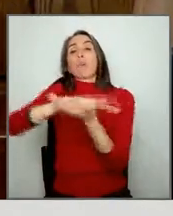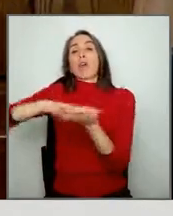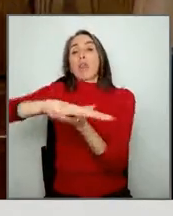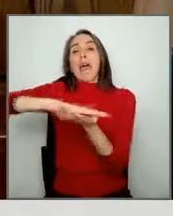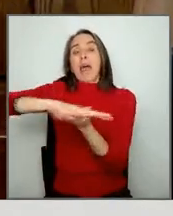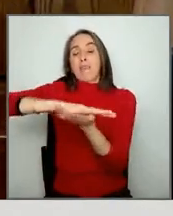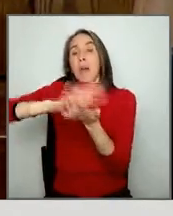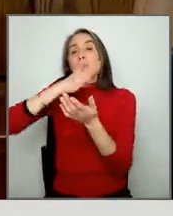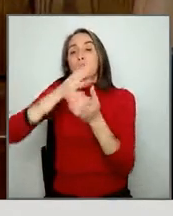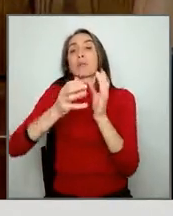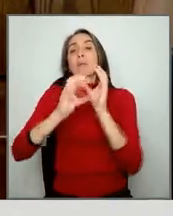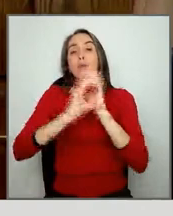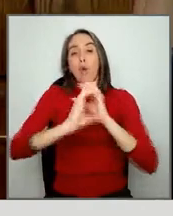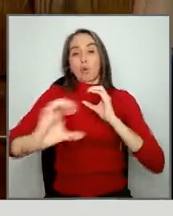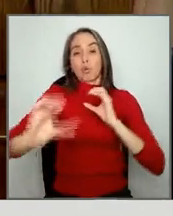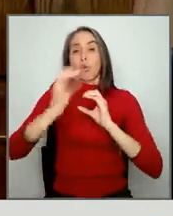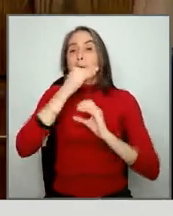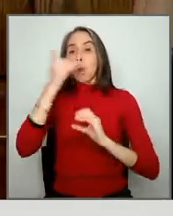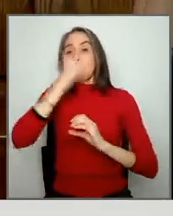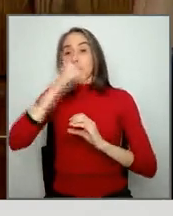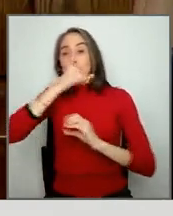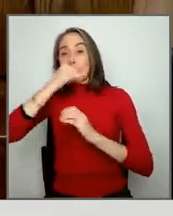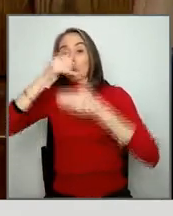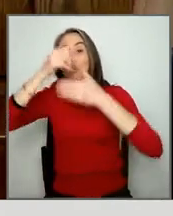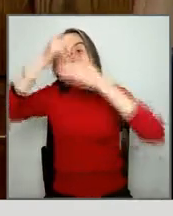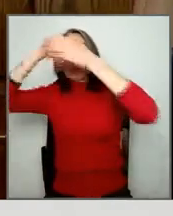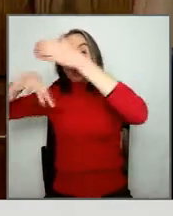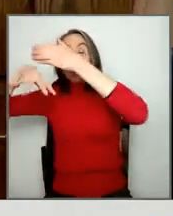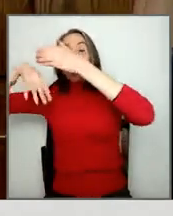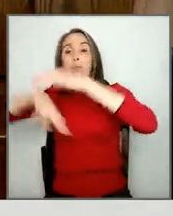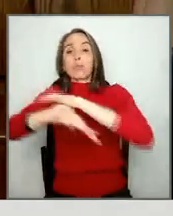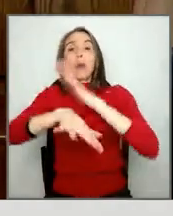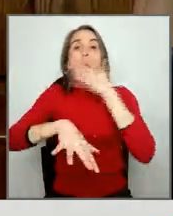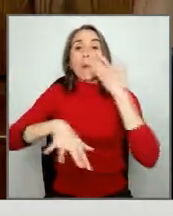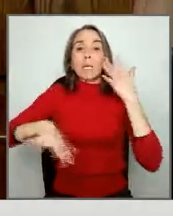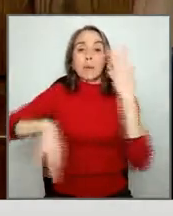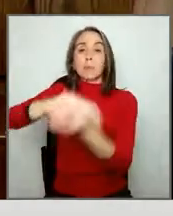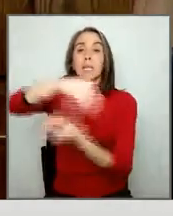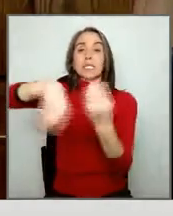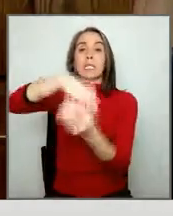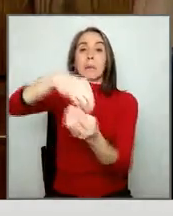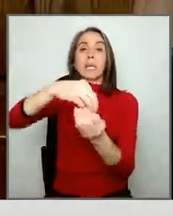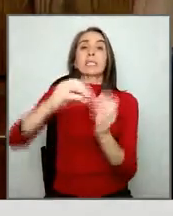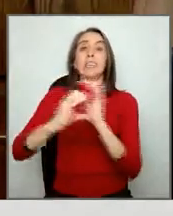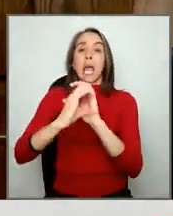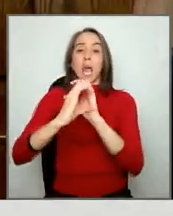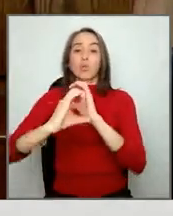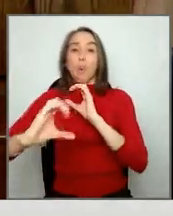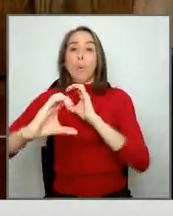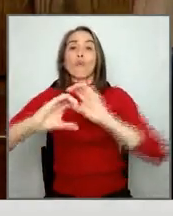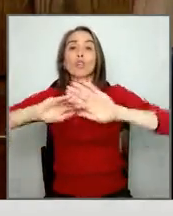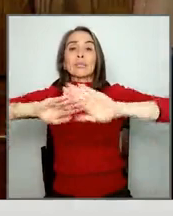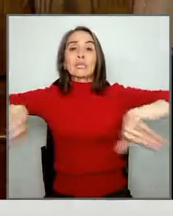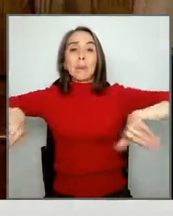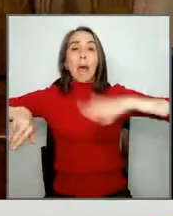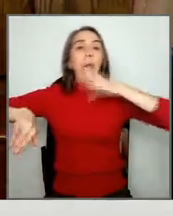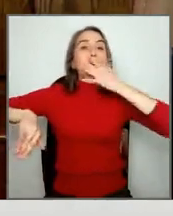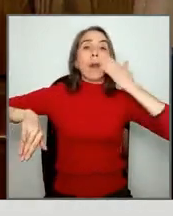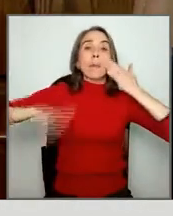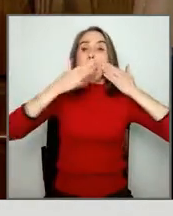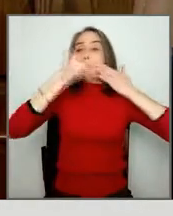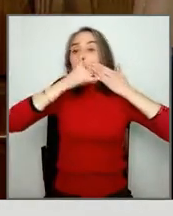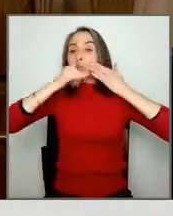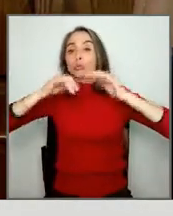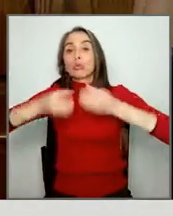negras por lo tanto se mezclan y y no se pueden utilizar y segundo para que esto tenga real utilidad se necesita de inversión